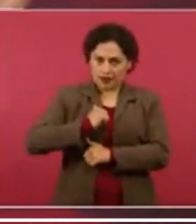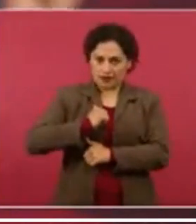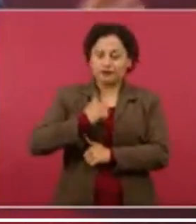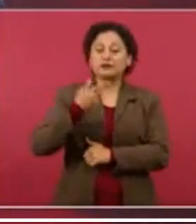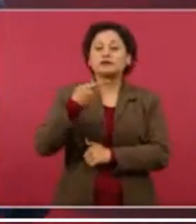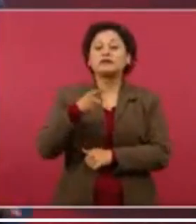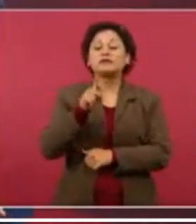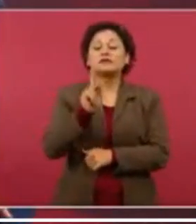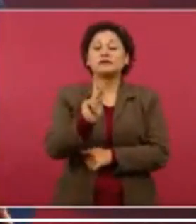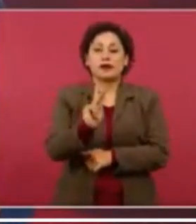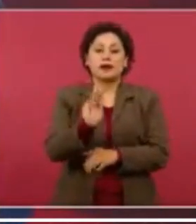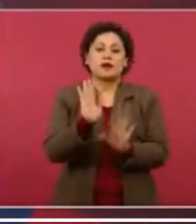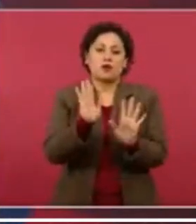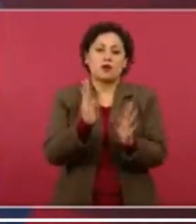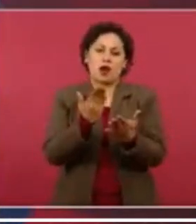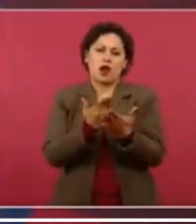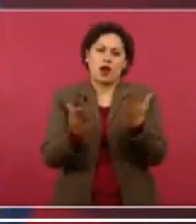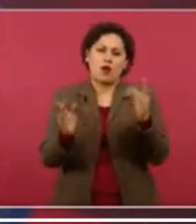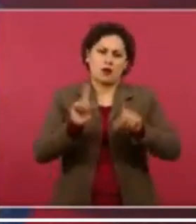iguales